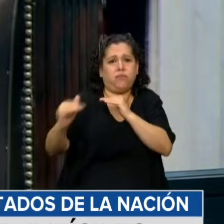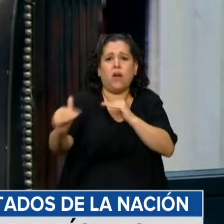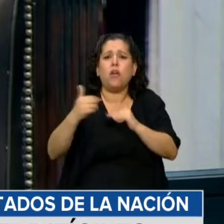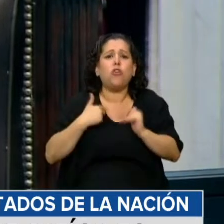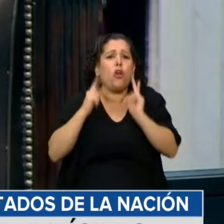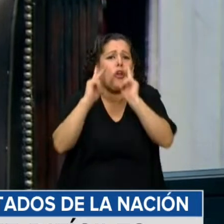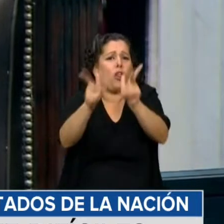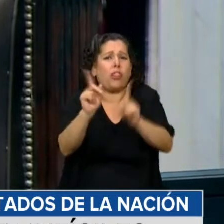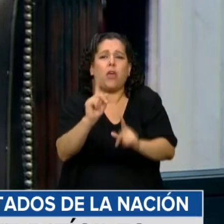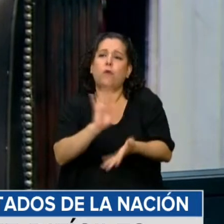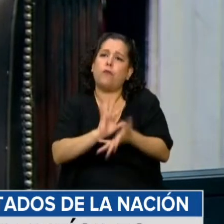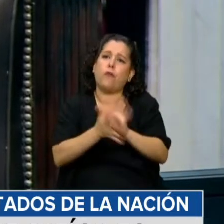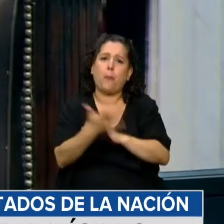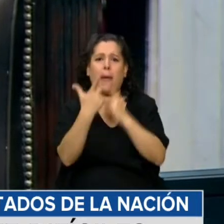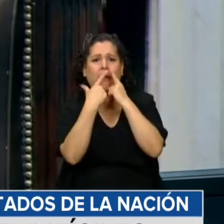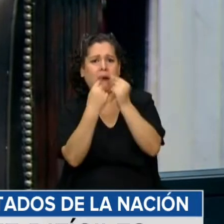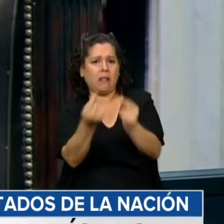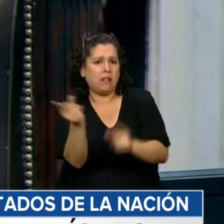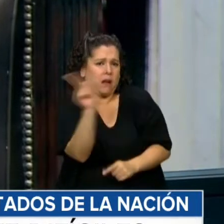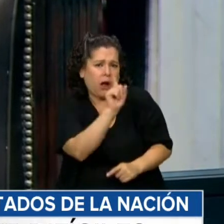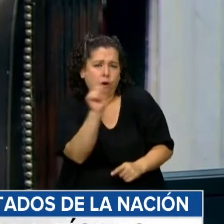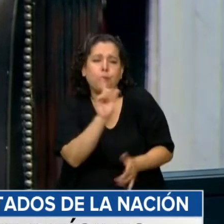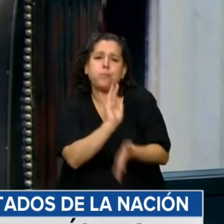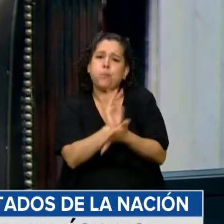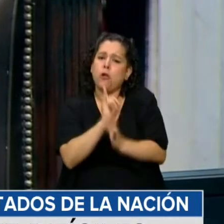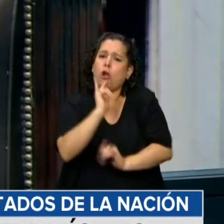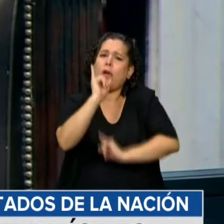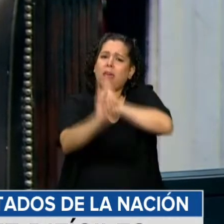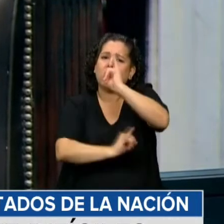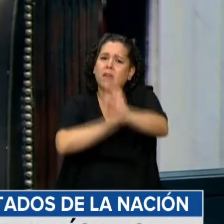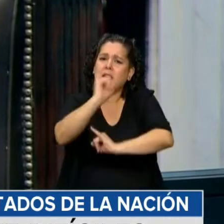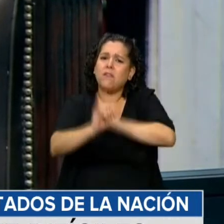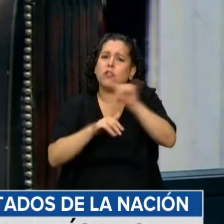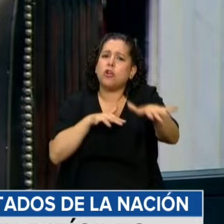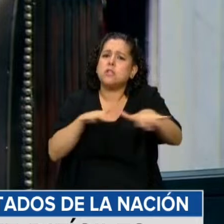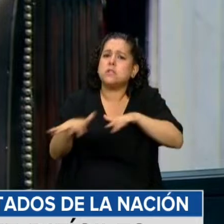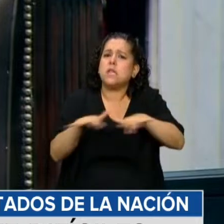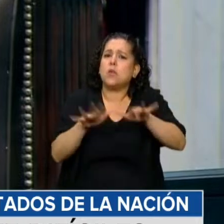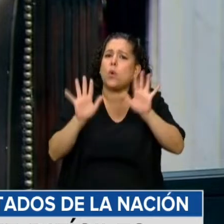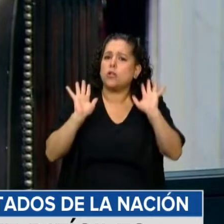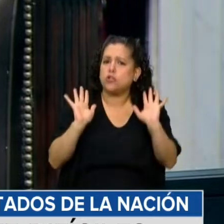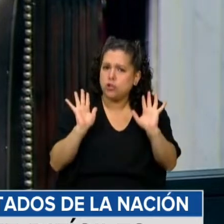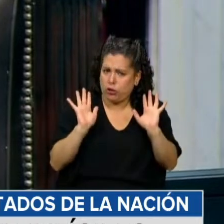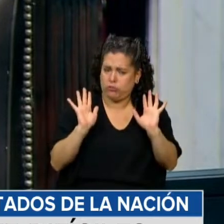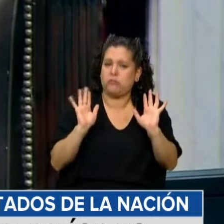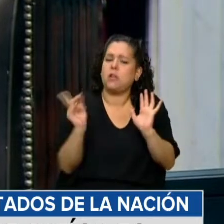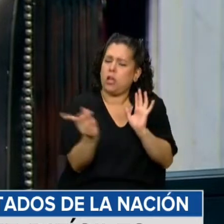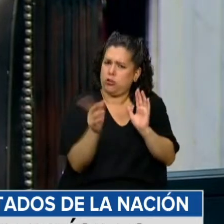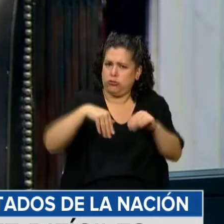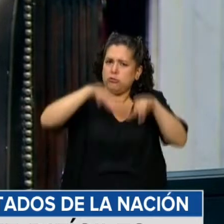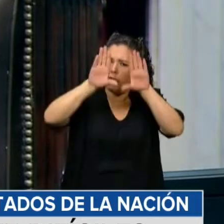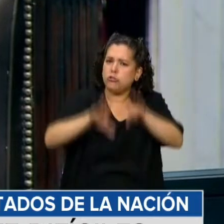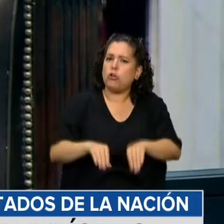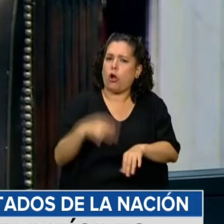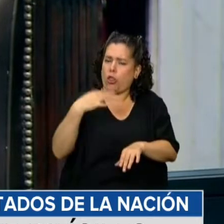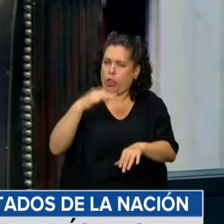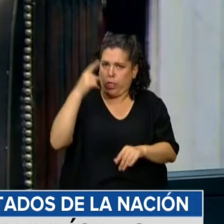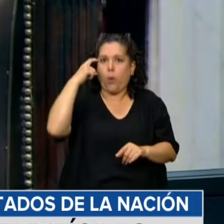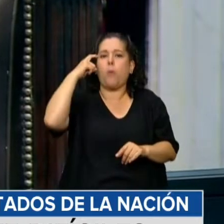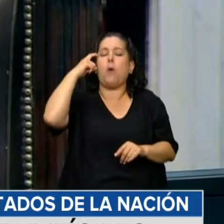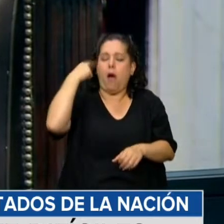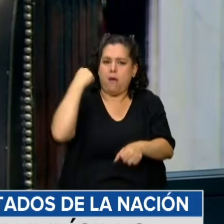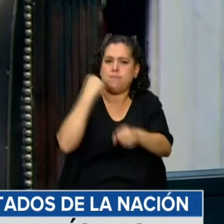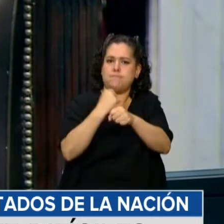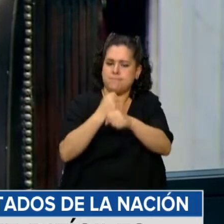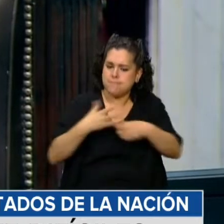como crítica, sino estoy describiendo una situación sobre la cual todos tenemos que trabajar para